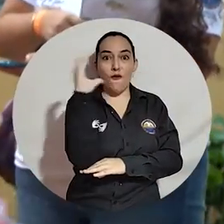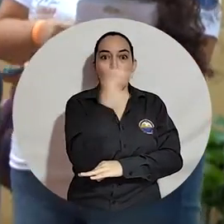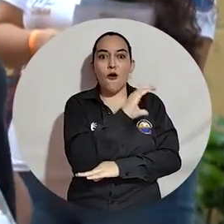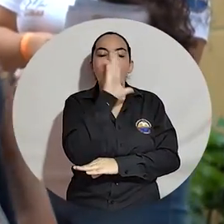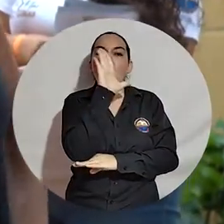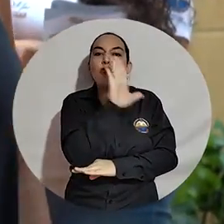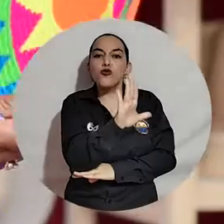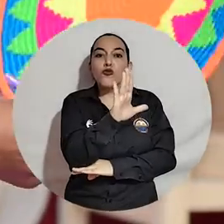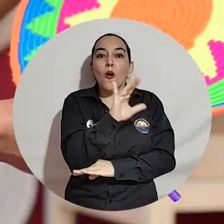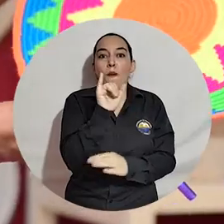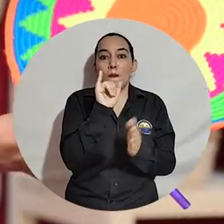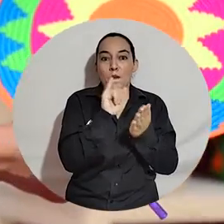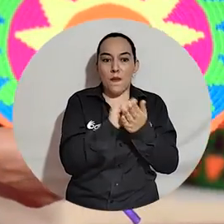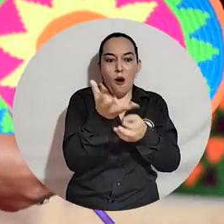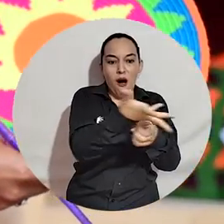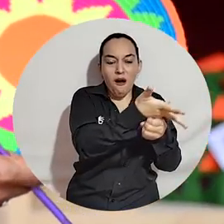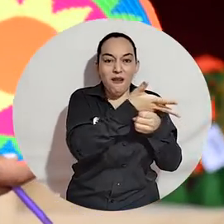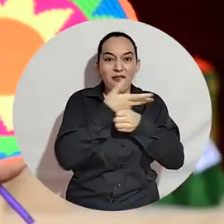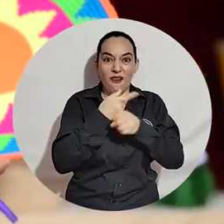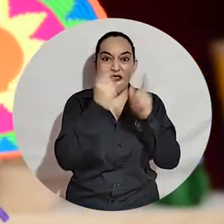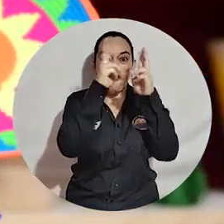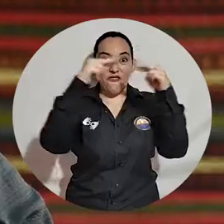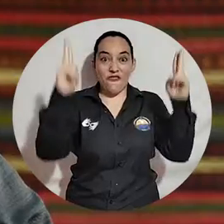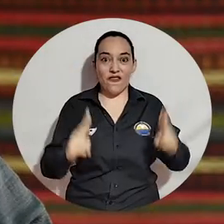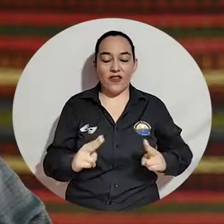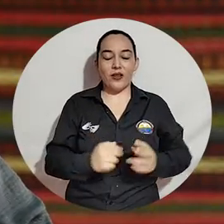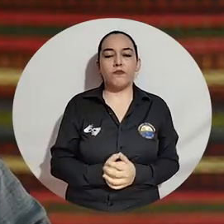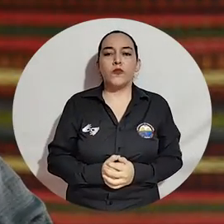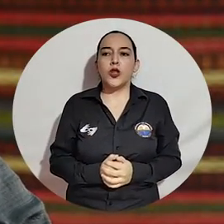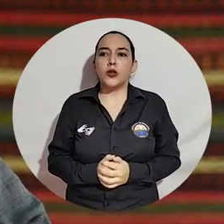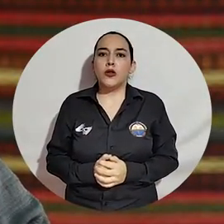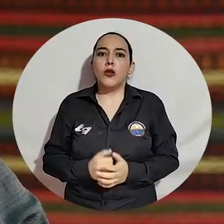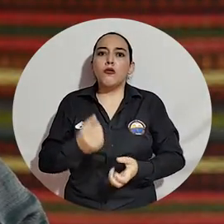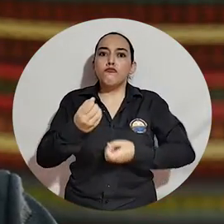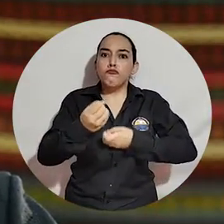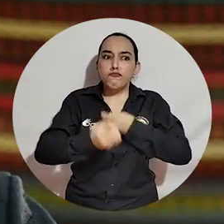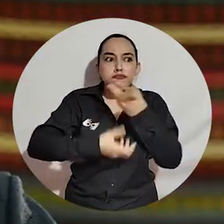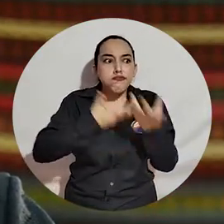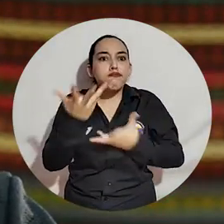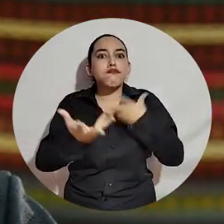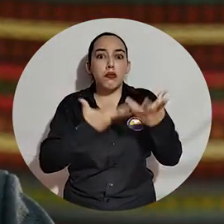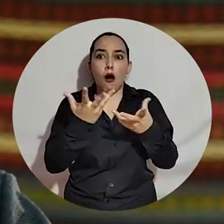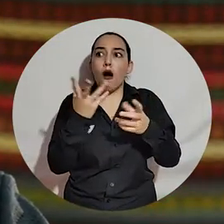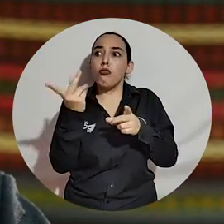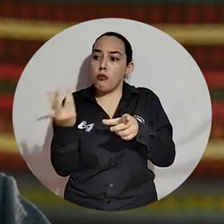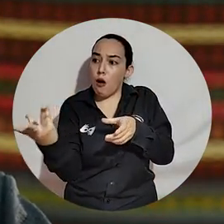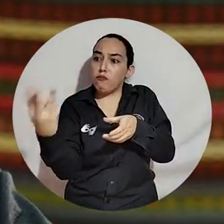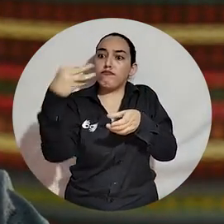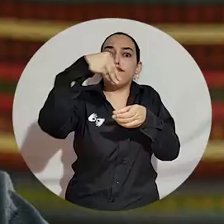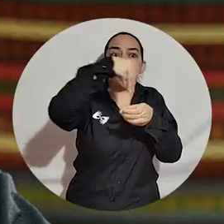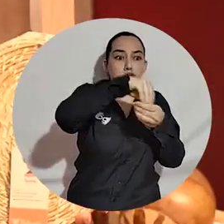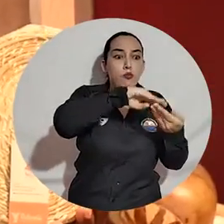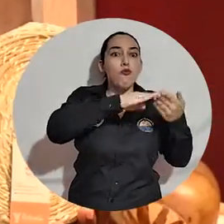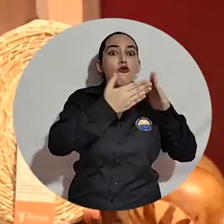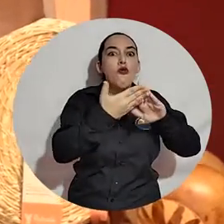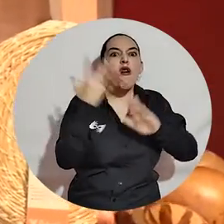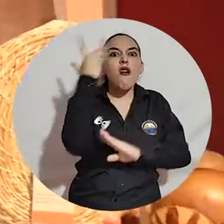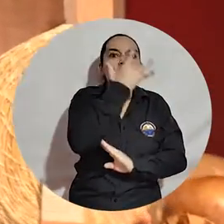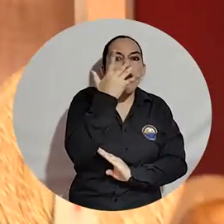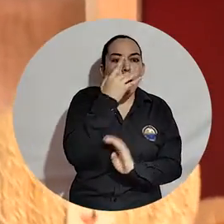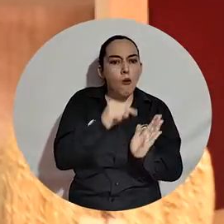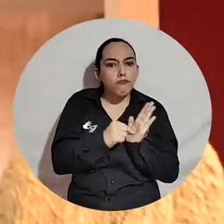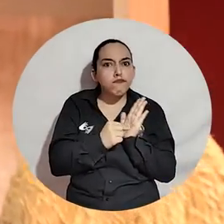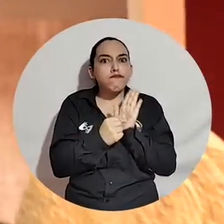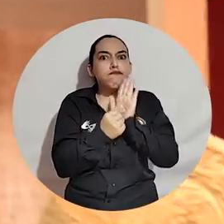Culturales en Colombia, realizada en el marco de la Feria Artesanal. Podemos expresar que se incluya, como en este caso, las